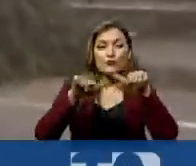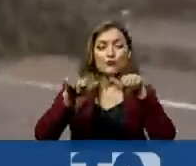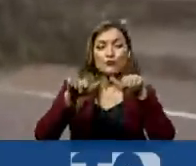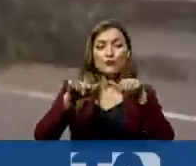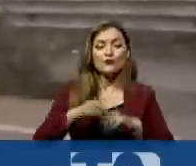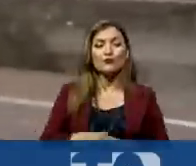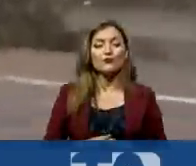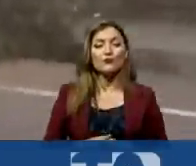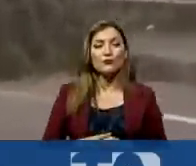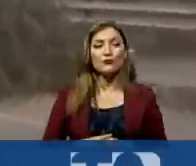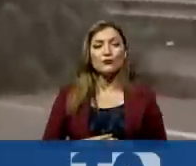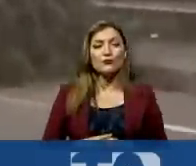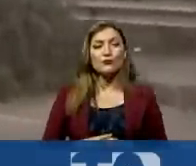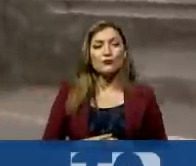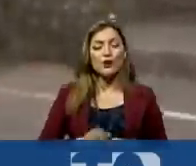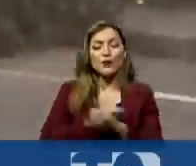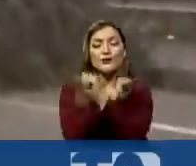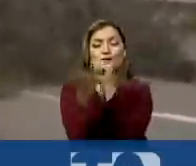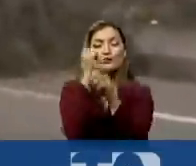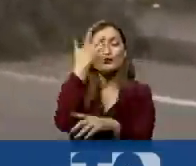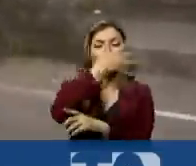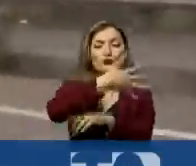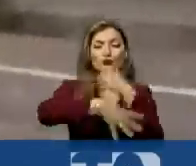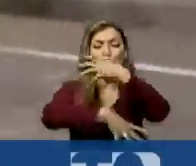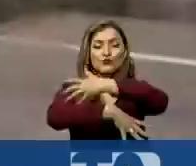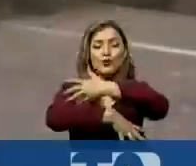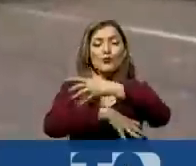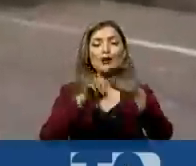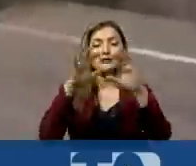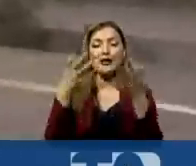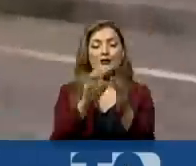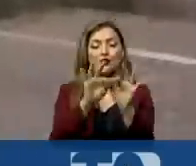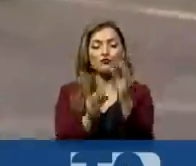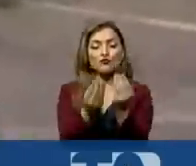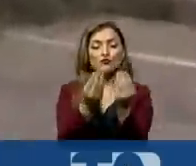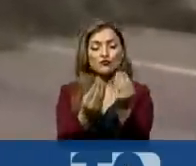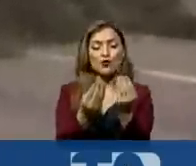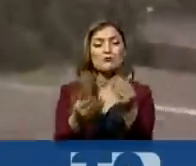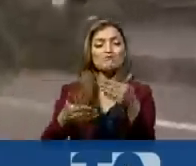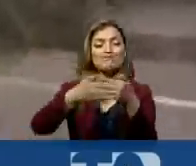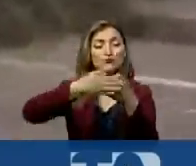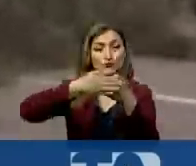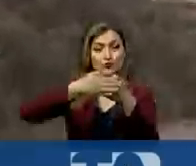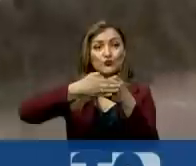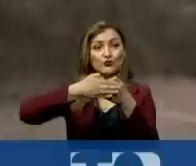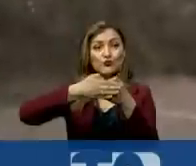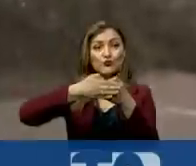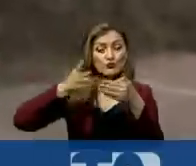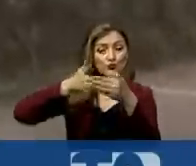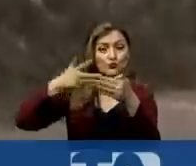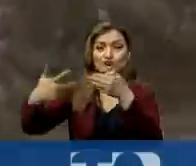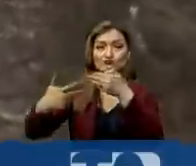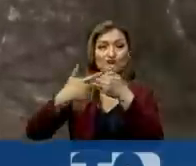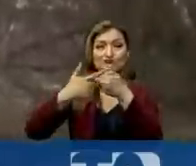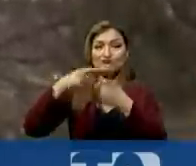amanecido a quemar llantas han amanecido a quemar ramas no hay paso de ningún lado ni tanto del norte como del sur y hemos